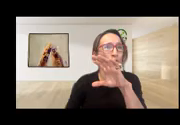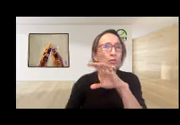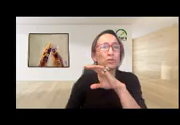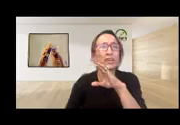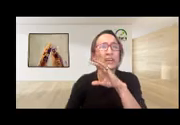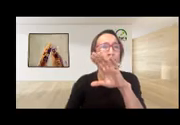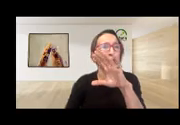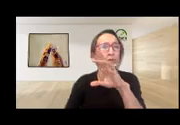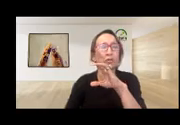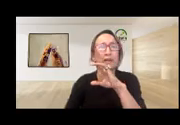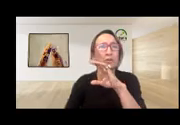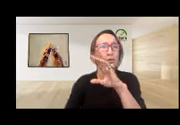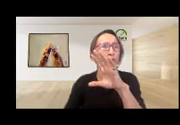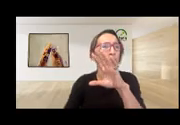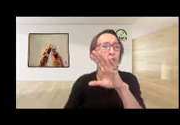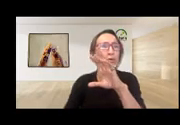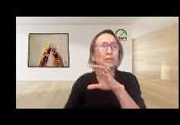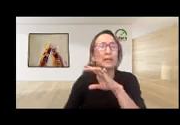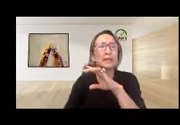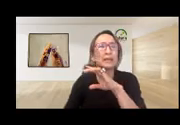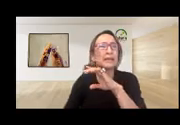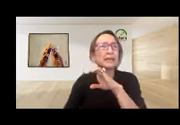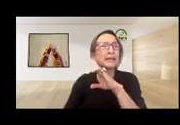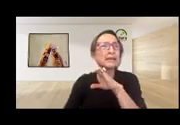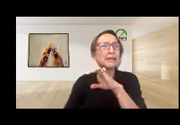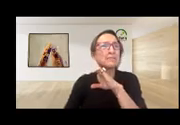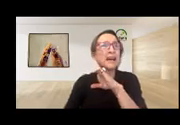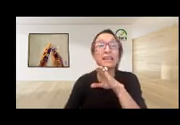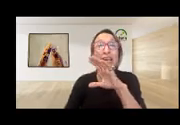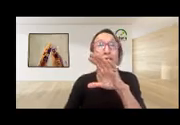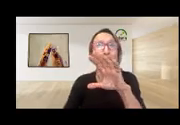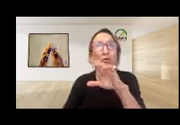a biólogos, geólogos, paleontólogos,